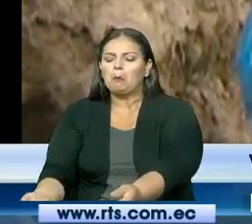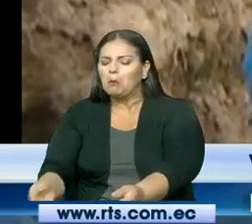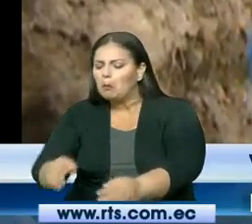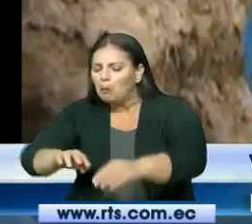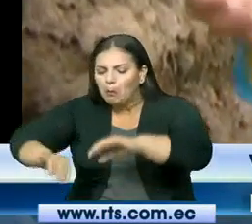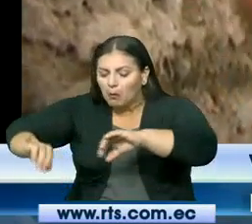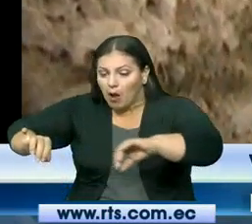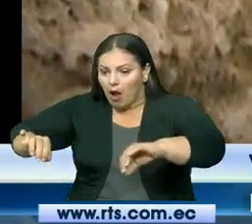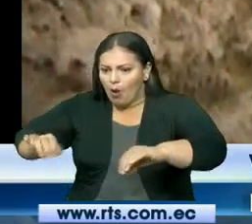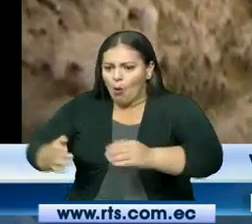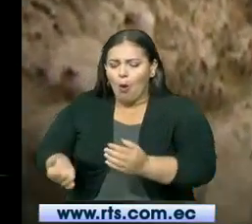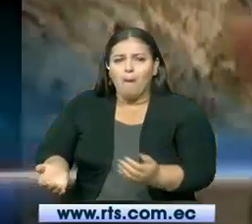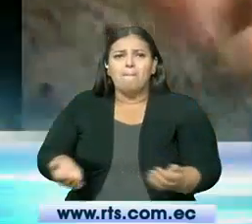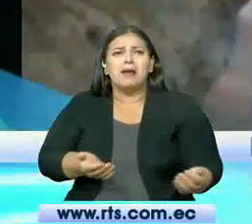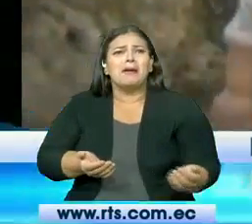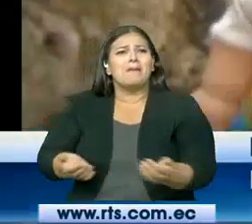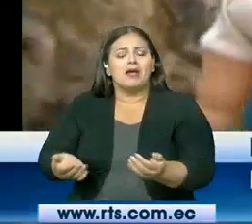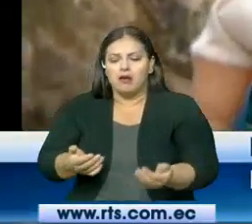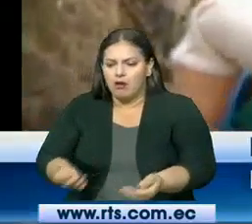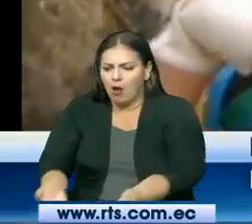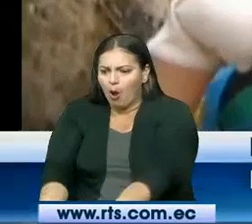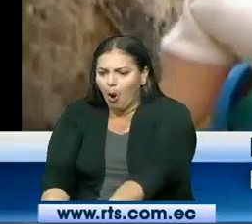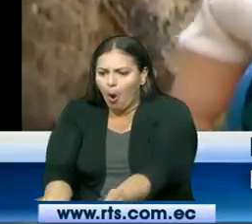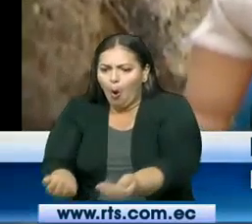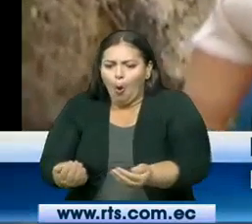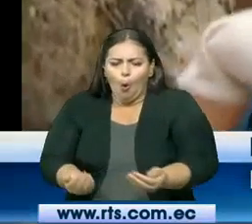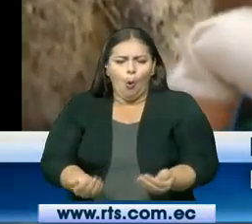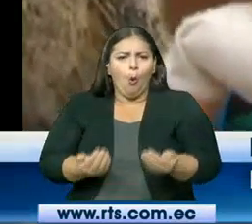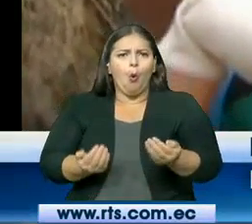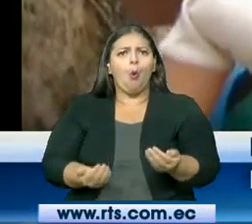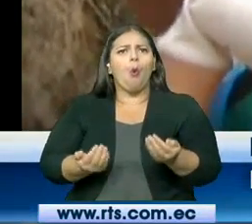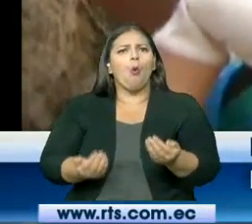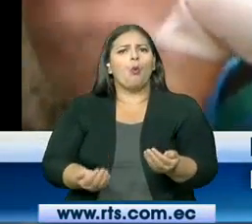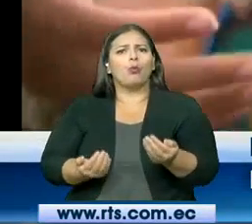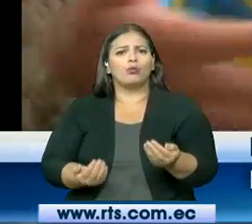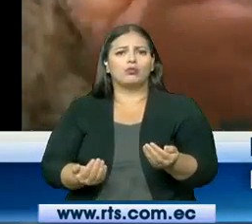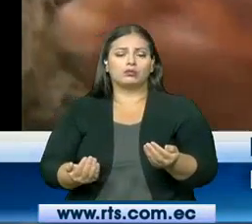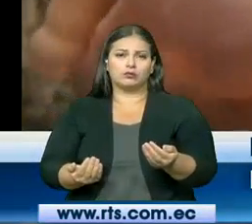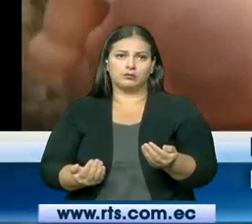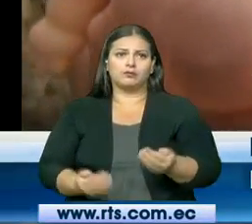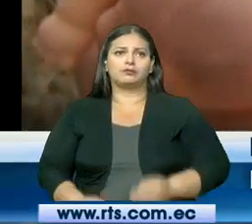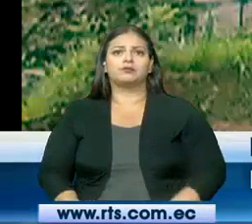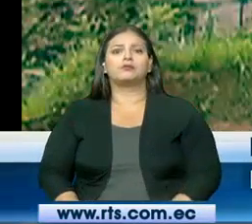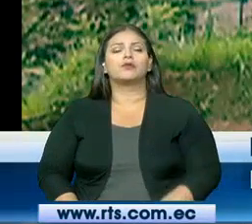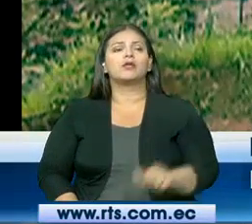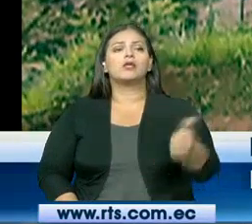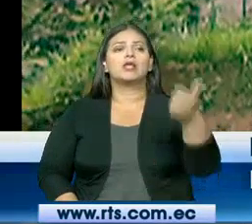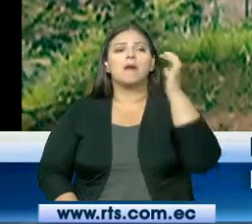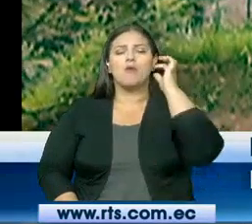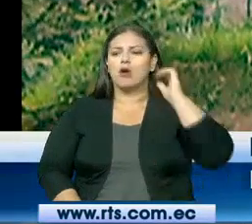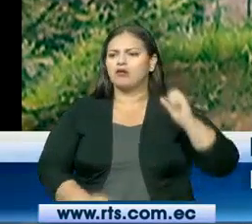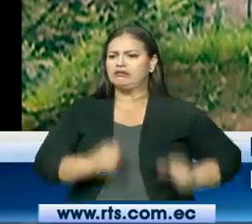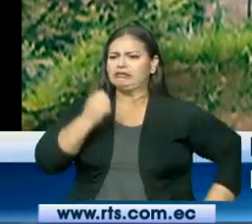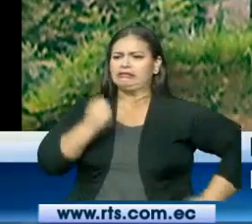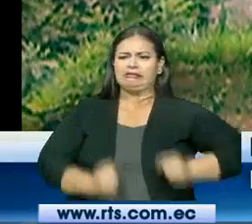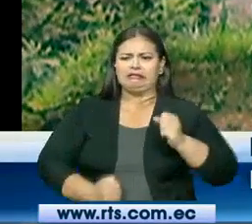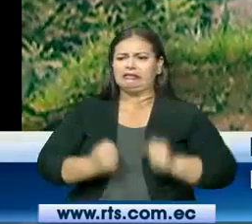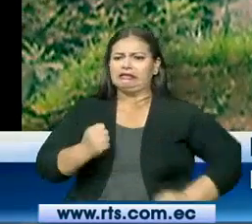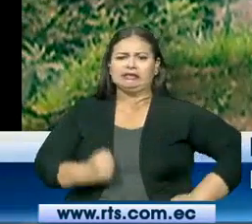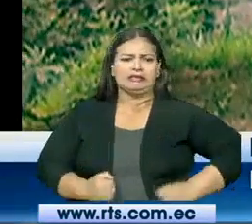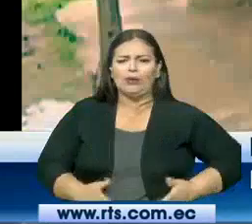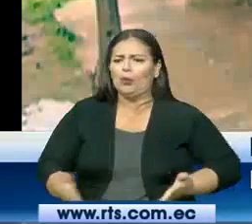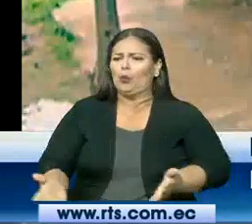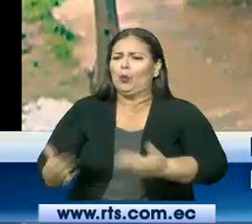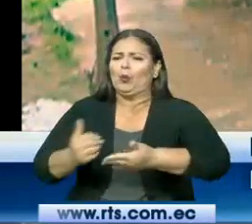que la vecina vio al niño. Y ella vino a avisar y ahí fue que bajó otra señora a socorrer al niño. Ella sigue asombrada porque su nueva